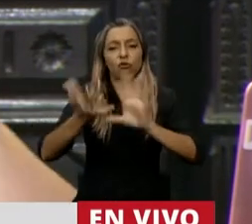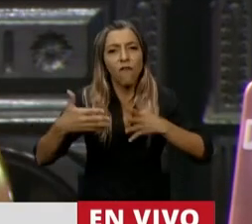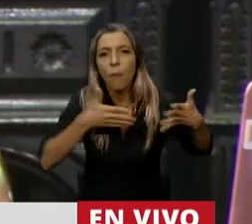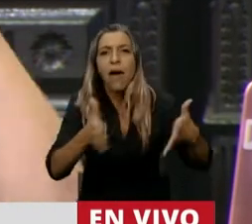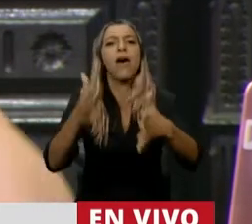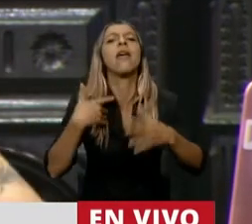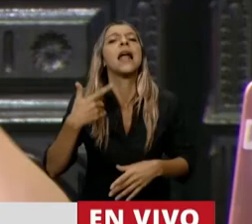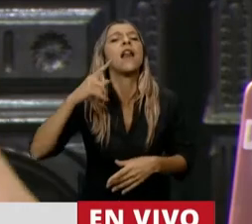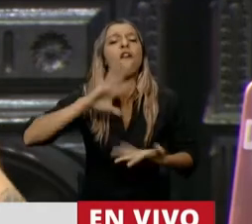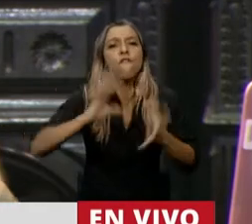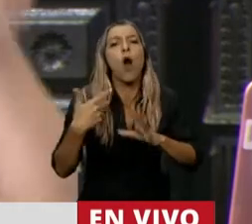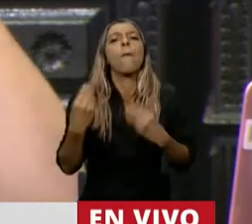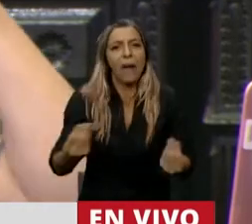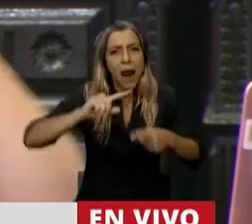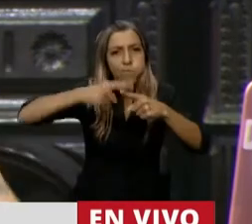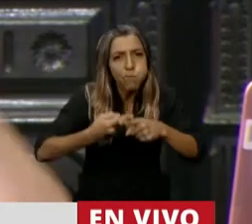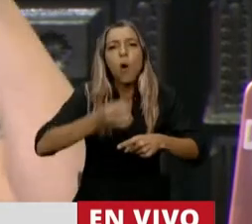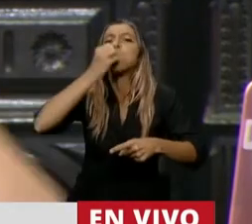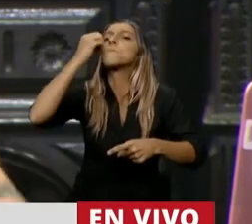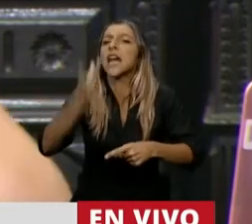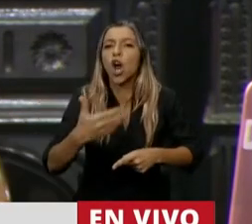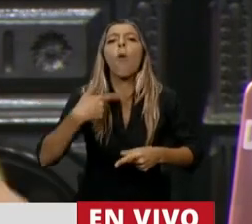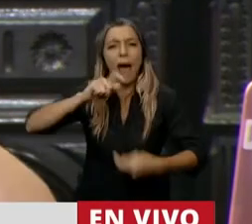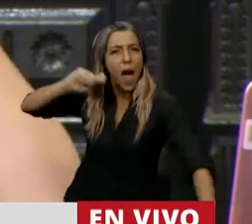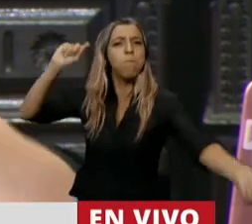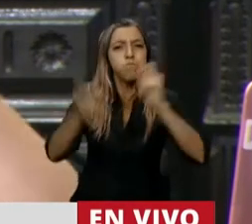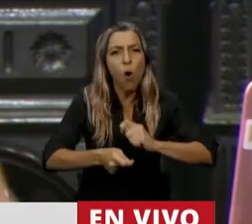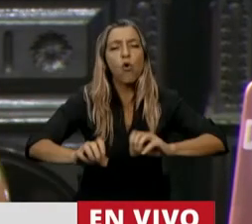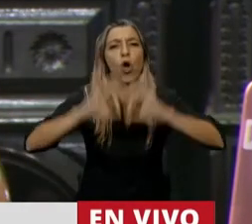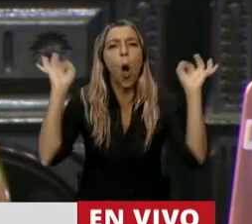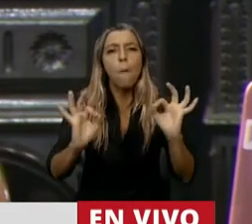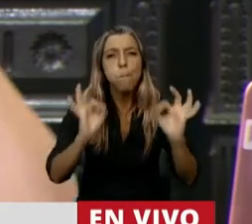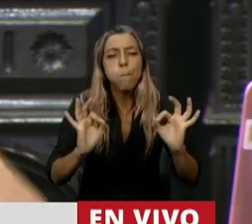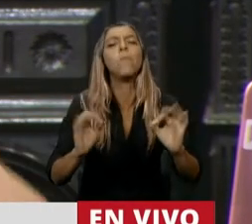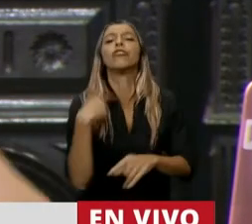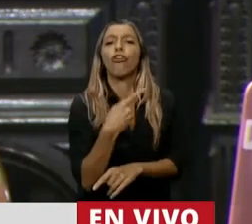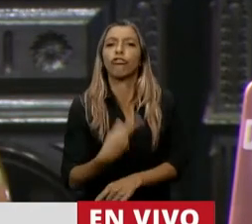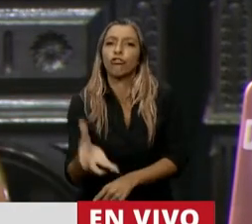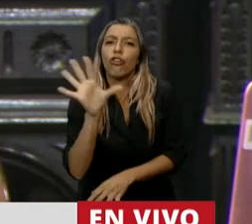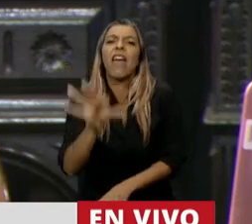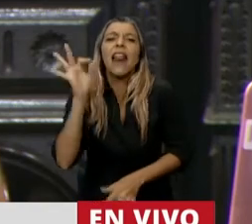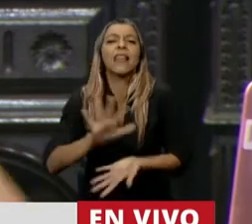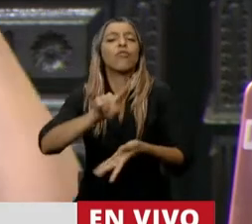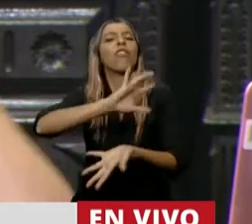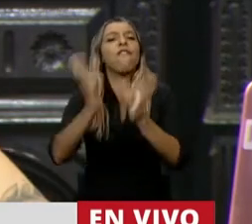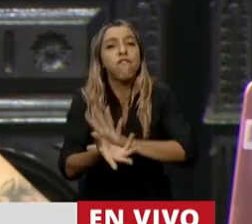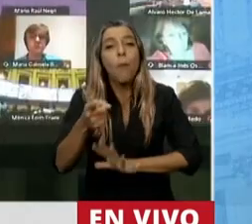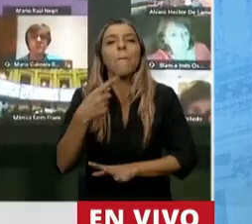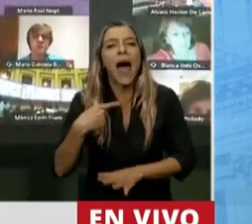de la política y el camino de la transformación. Porque para eso elegimos vivir. Para volver a poner a la Argentina de pie.